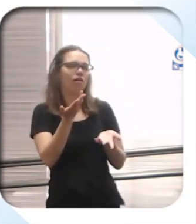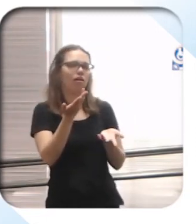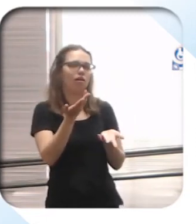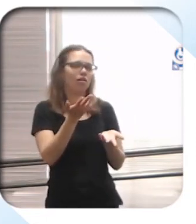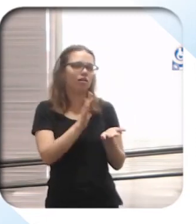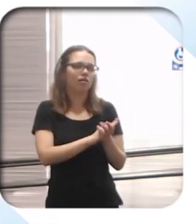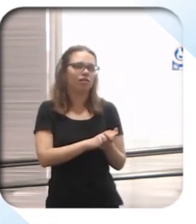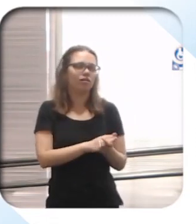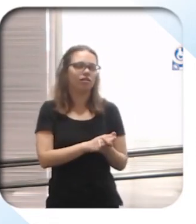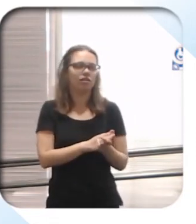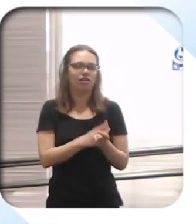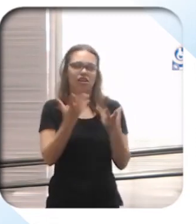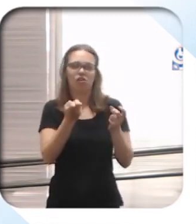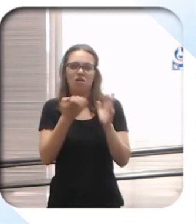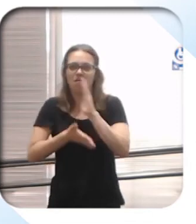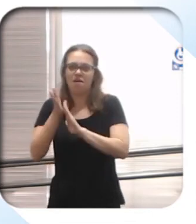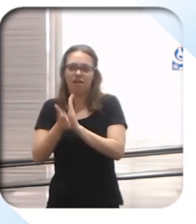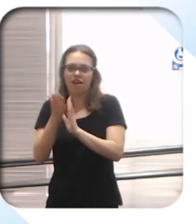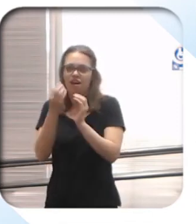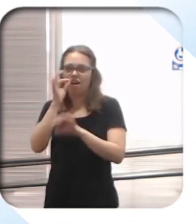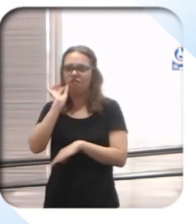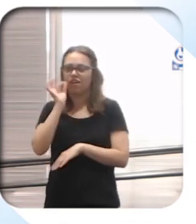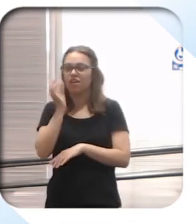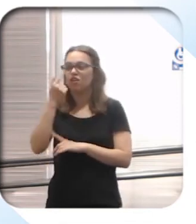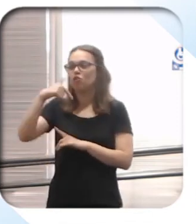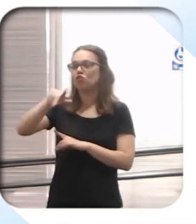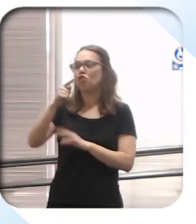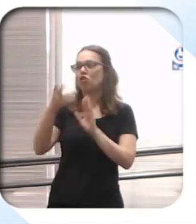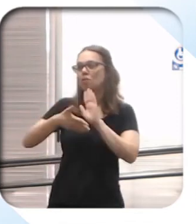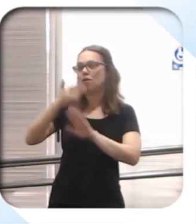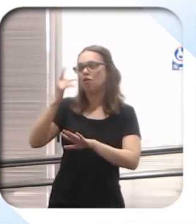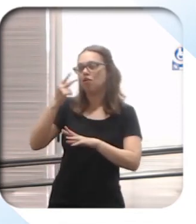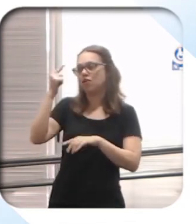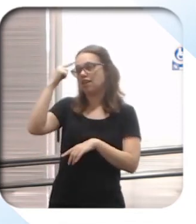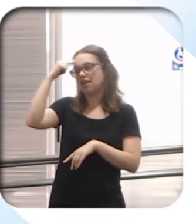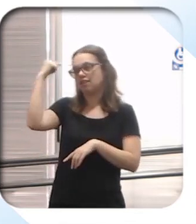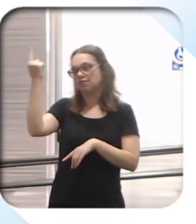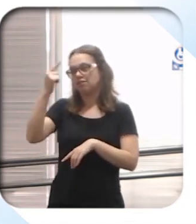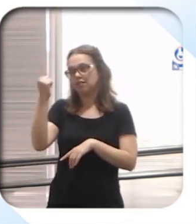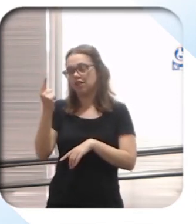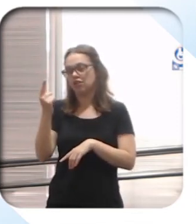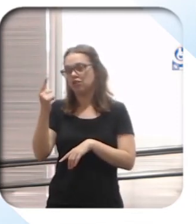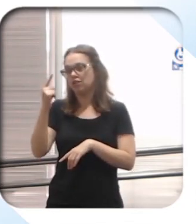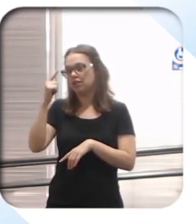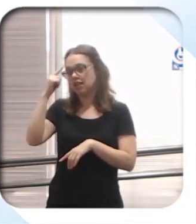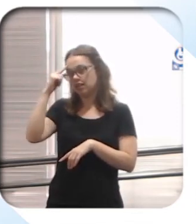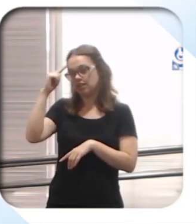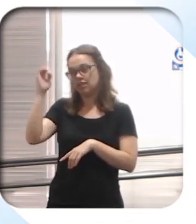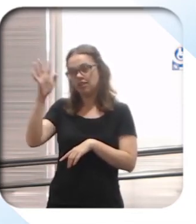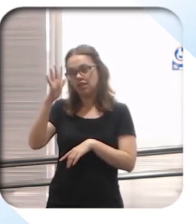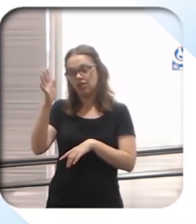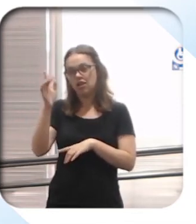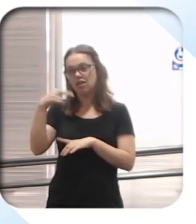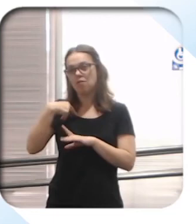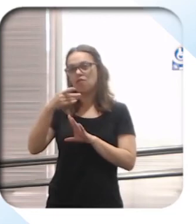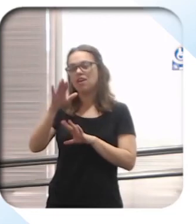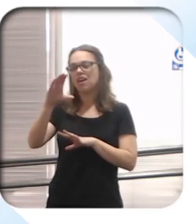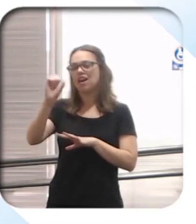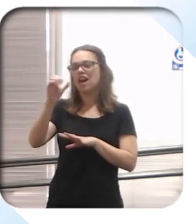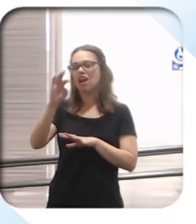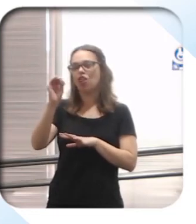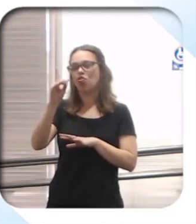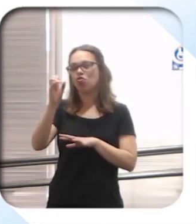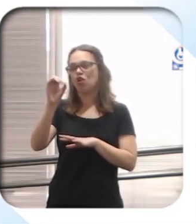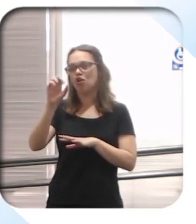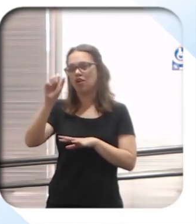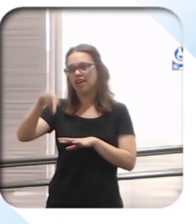vez, vamos por el café. Todos los años me voy al interior y este año en particular me fui a Cardona y tuve la suerte